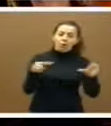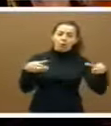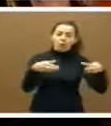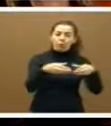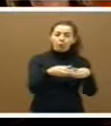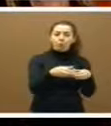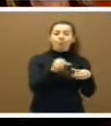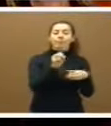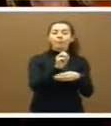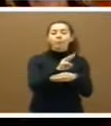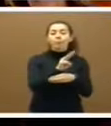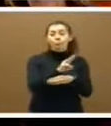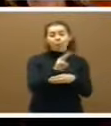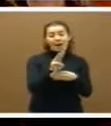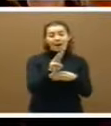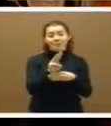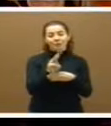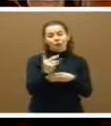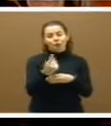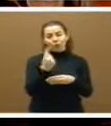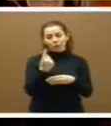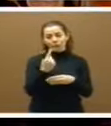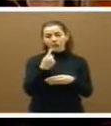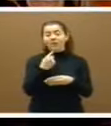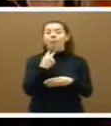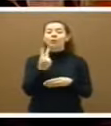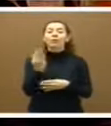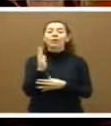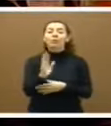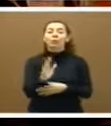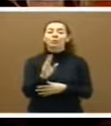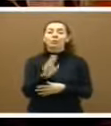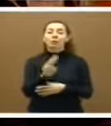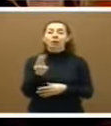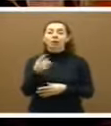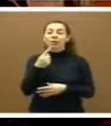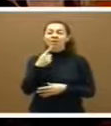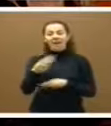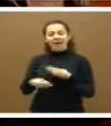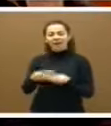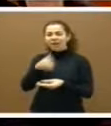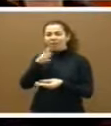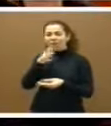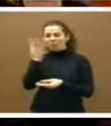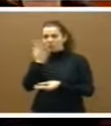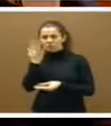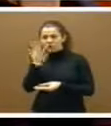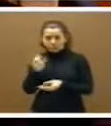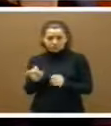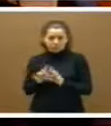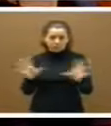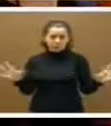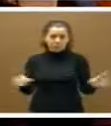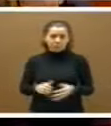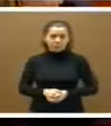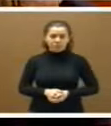Popular. Y dice el señor portavoz del Partido Popular que si lo hacemos por desconfianza, claro que sí. ¿Cómo lo vamos a hacer